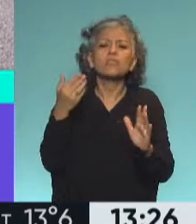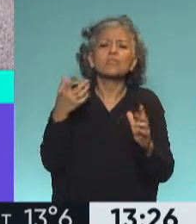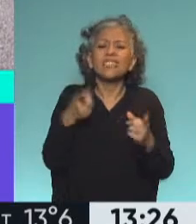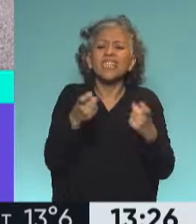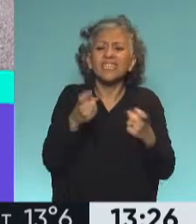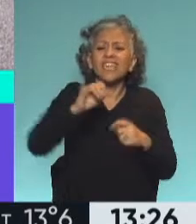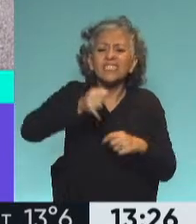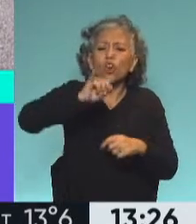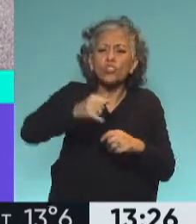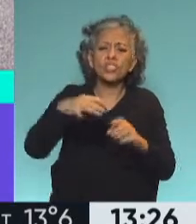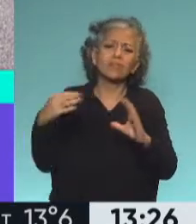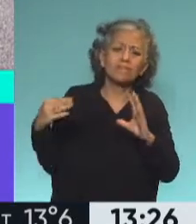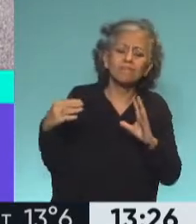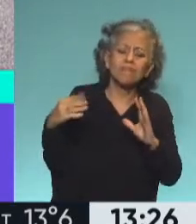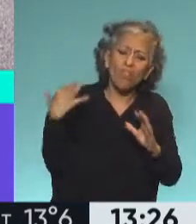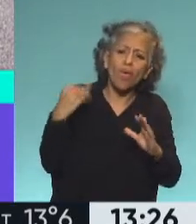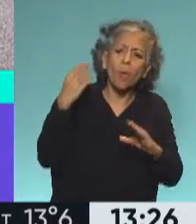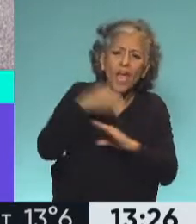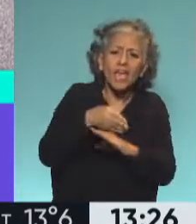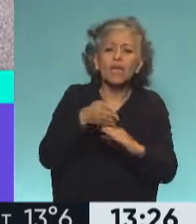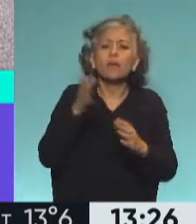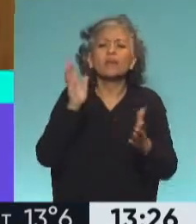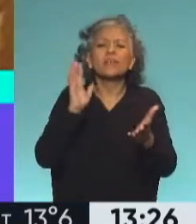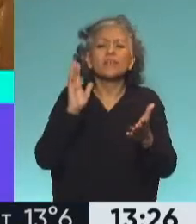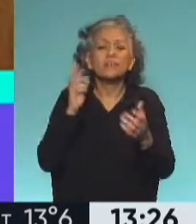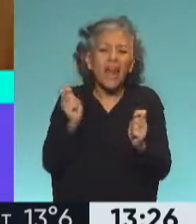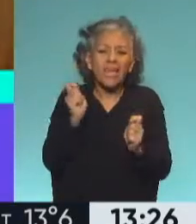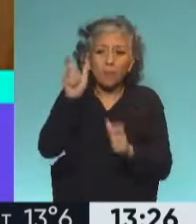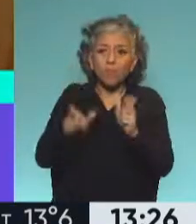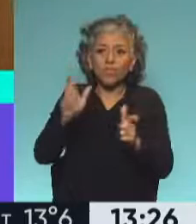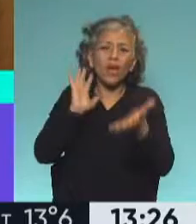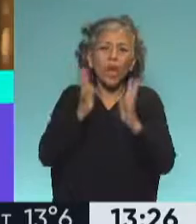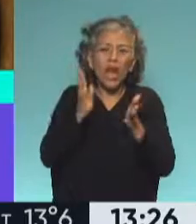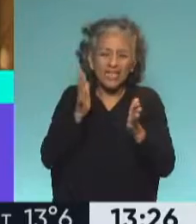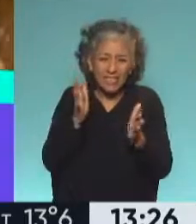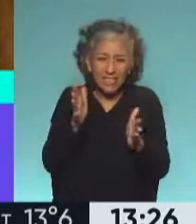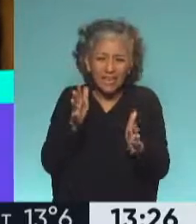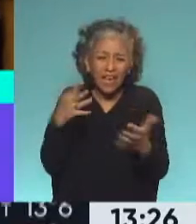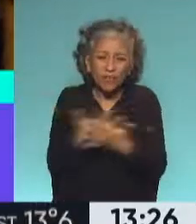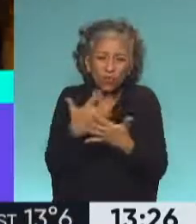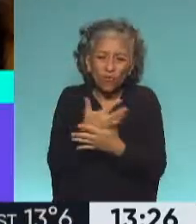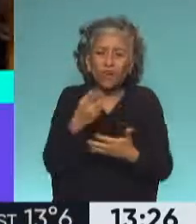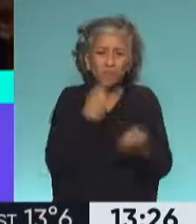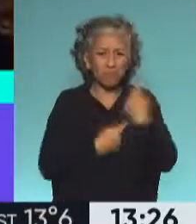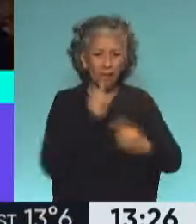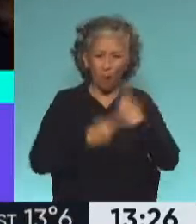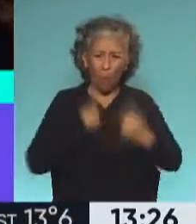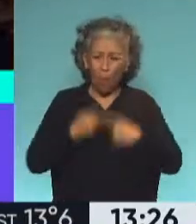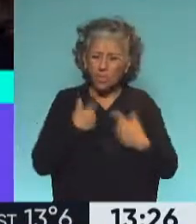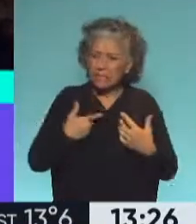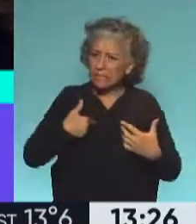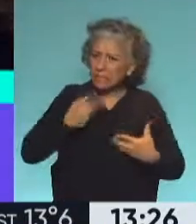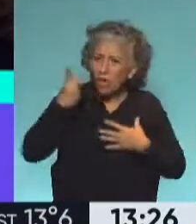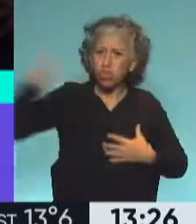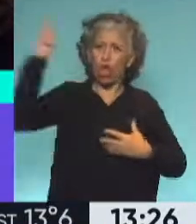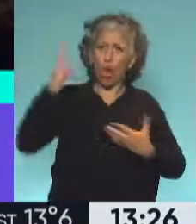programa, una entrevista que se les hace a las personas que atraviesan situaciones de violencia. Es una entrevista completamente victimizante. Muchas de las personas